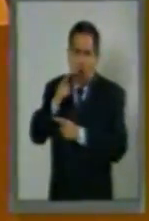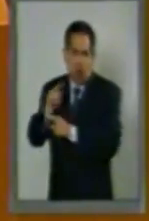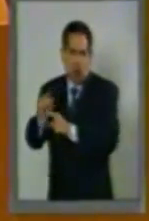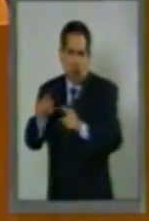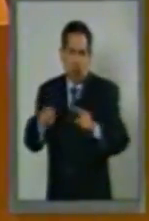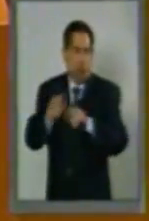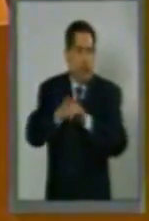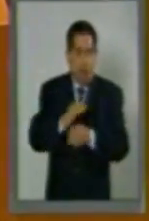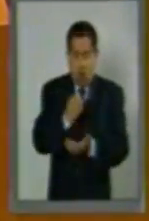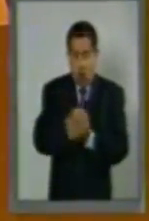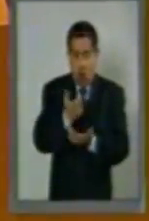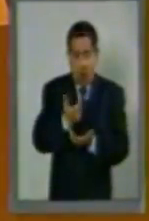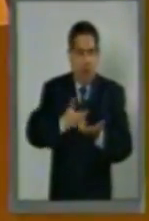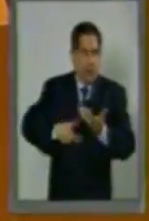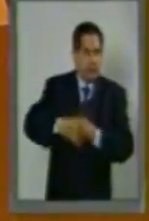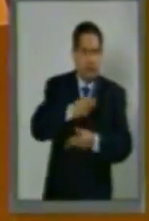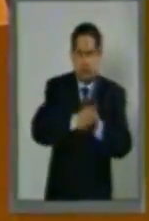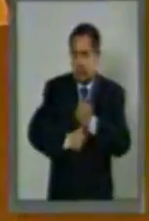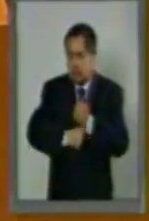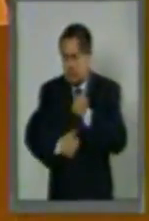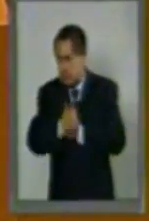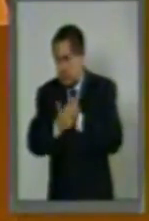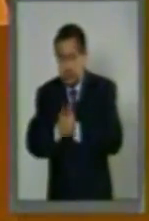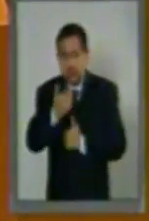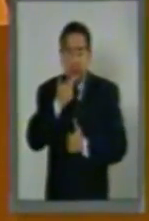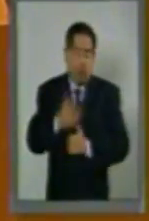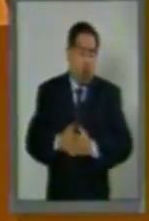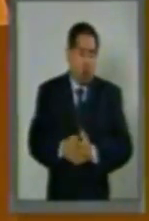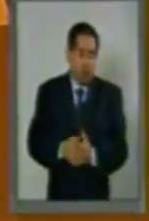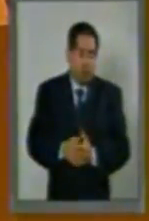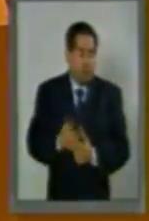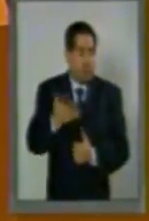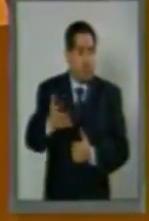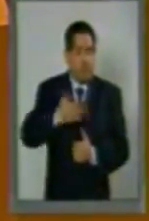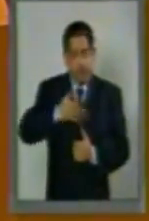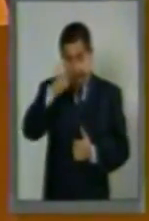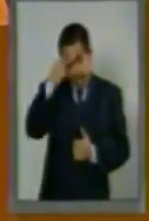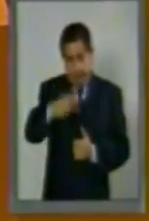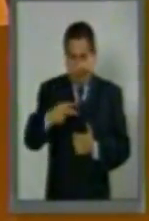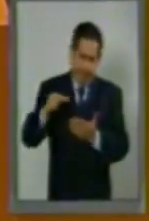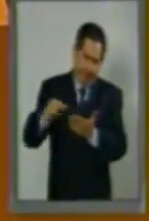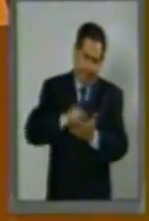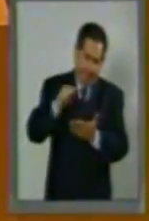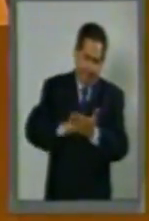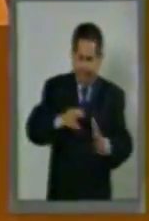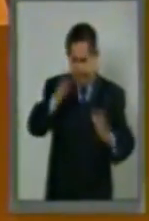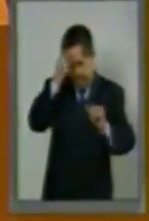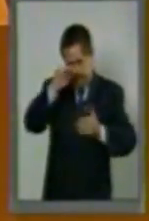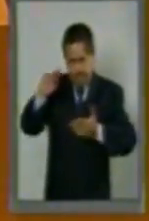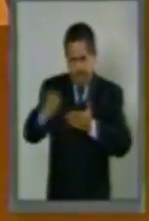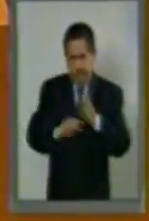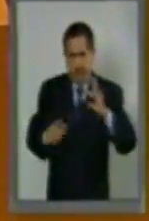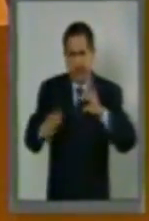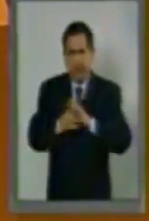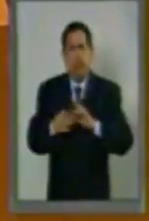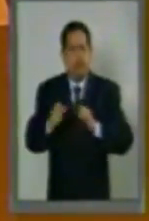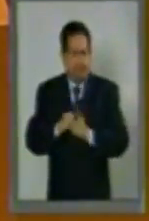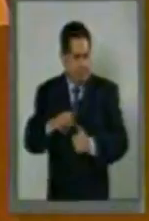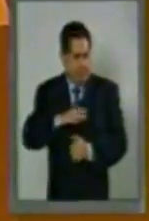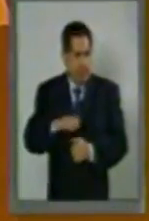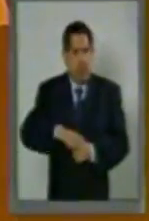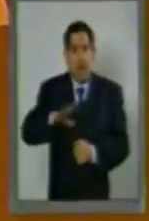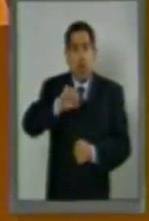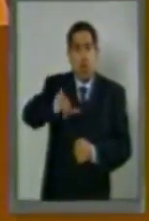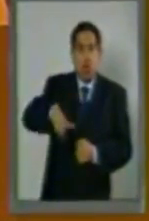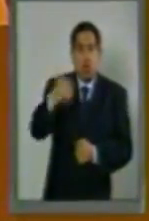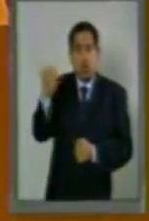la economía mexicana. Nuestro país es uno de los que más acuerdos comerciales tienen. Contamos con 12